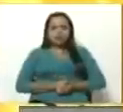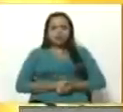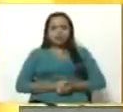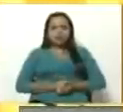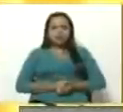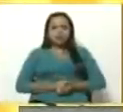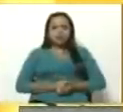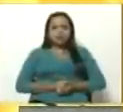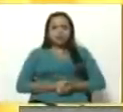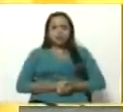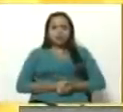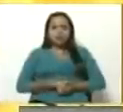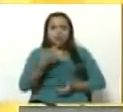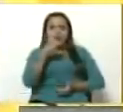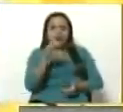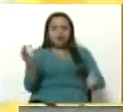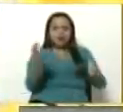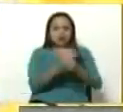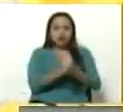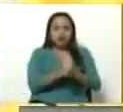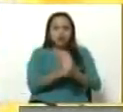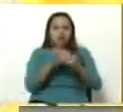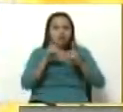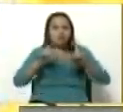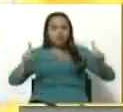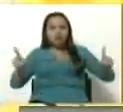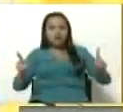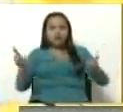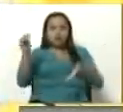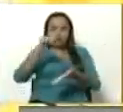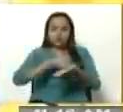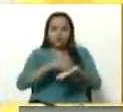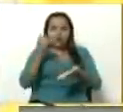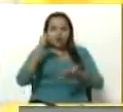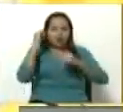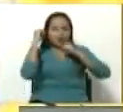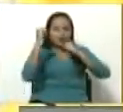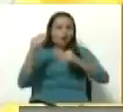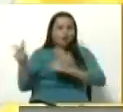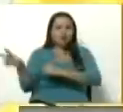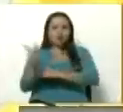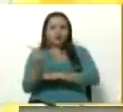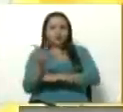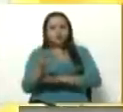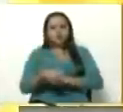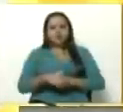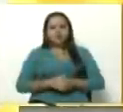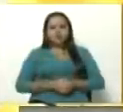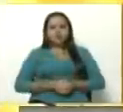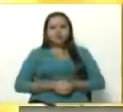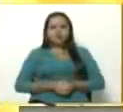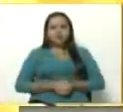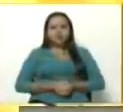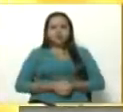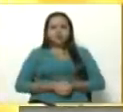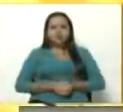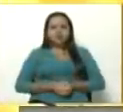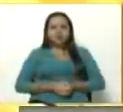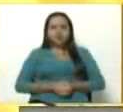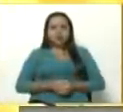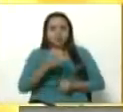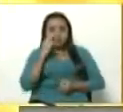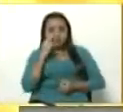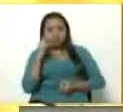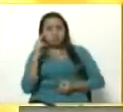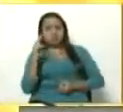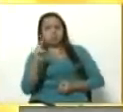una vez más había ganado la democracia, había ganado Venezuela, y sobre los ojos de nuestro país estaba